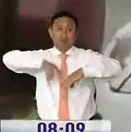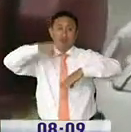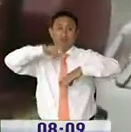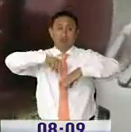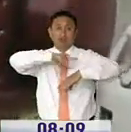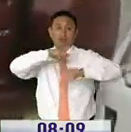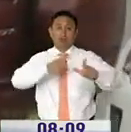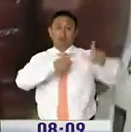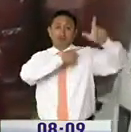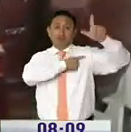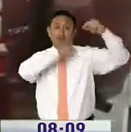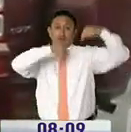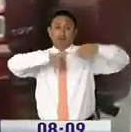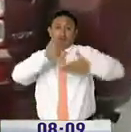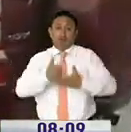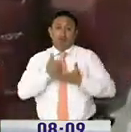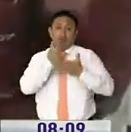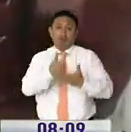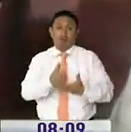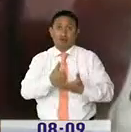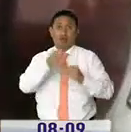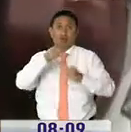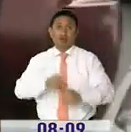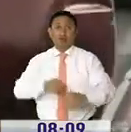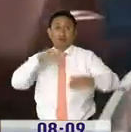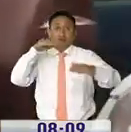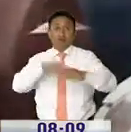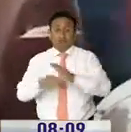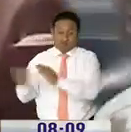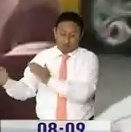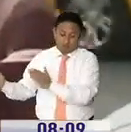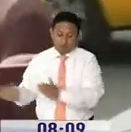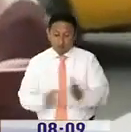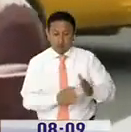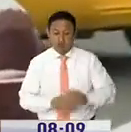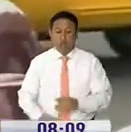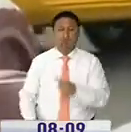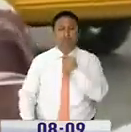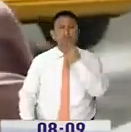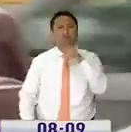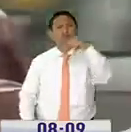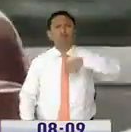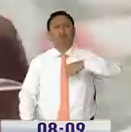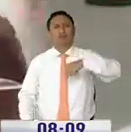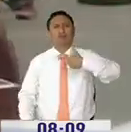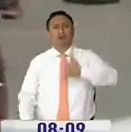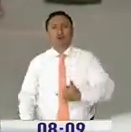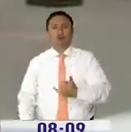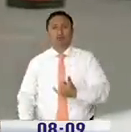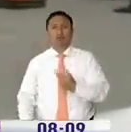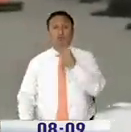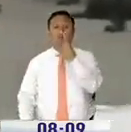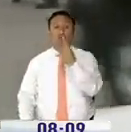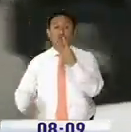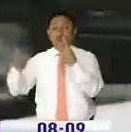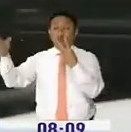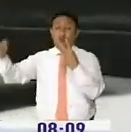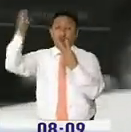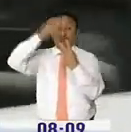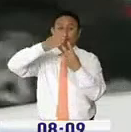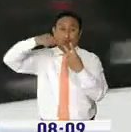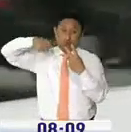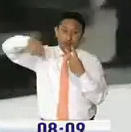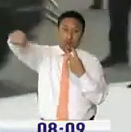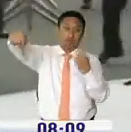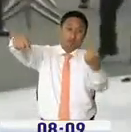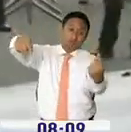Fuerzas Armadas están colaborando aquí para que puedan ingresar de manera ordenada. Yo les había señalado que hay solamente ahora habilitadas dos puertas para el ingreso y salida,